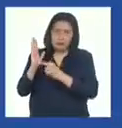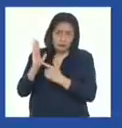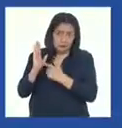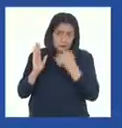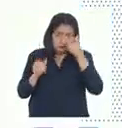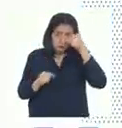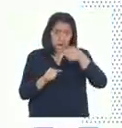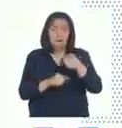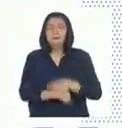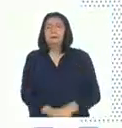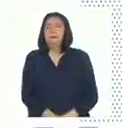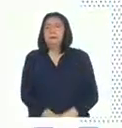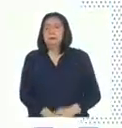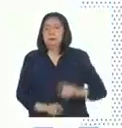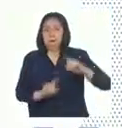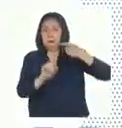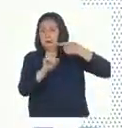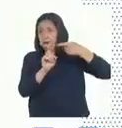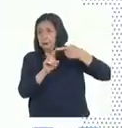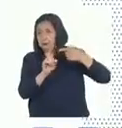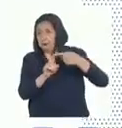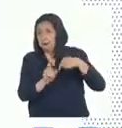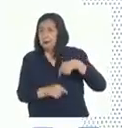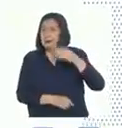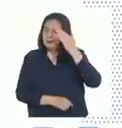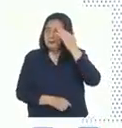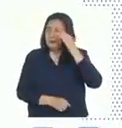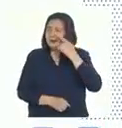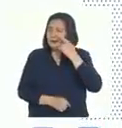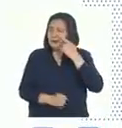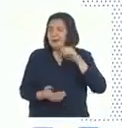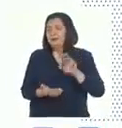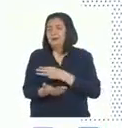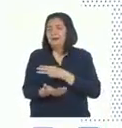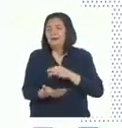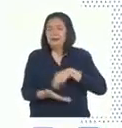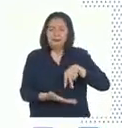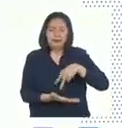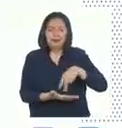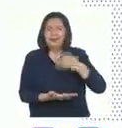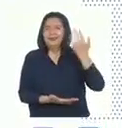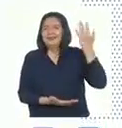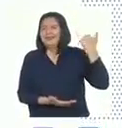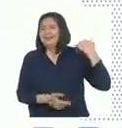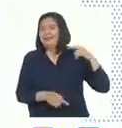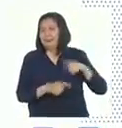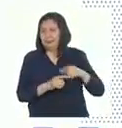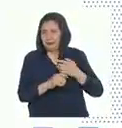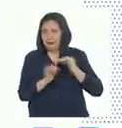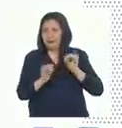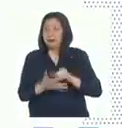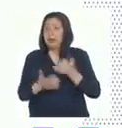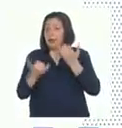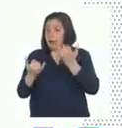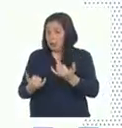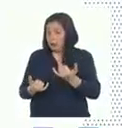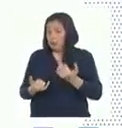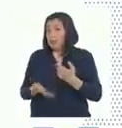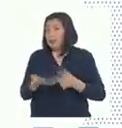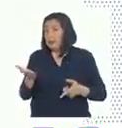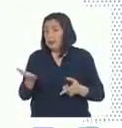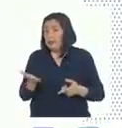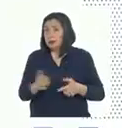recordarlas. Nuestra primera actividad fue conocer la música y danzas de la época republicana. Por lo tanto, hoy nos